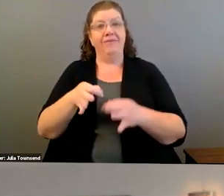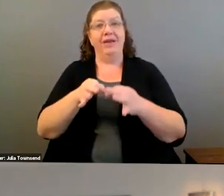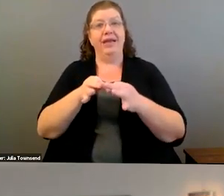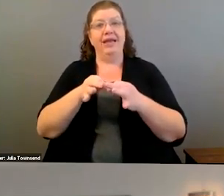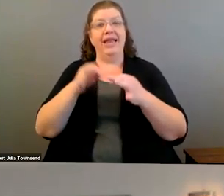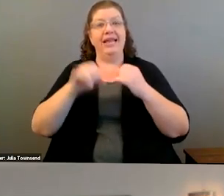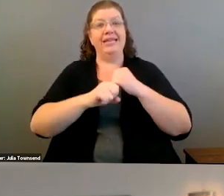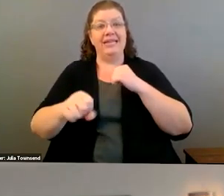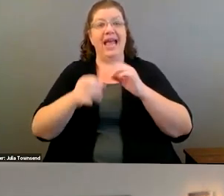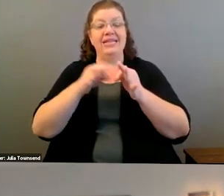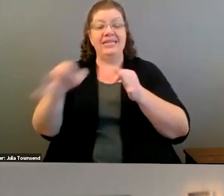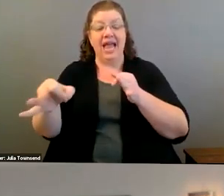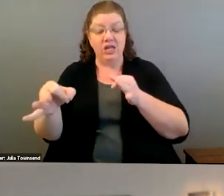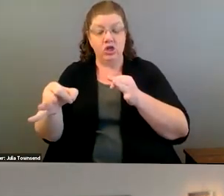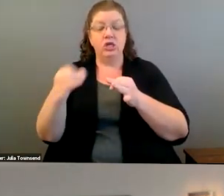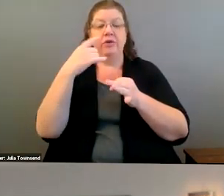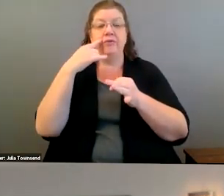extensión